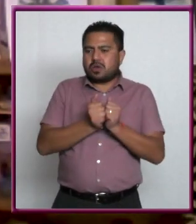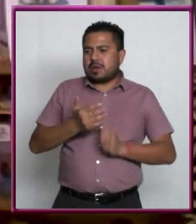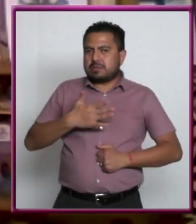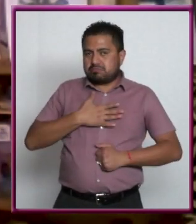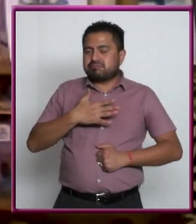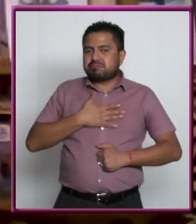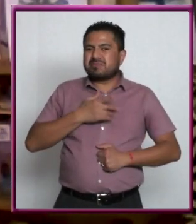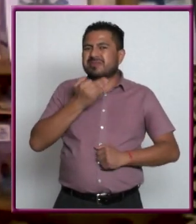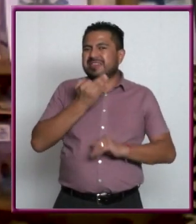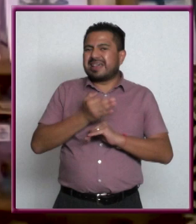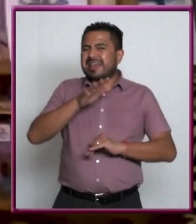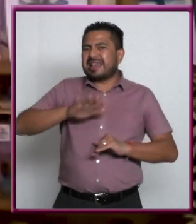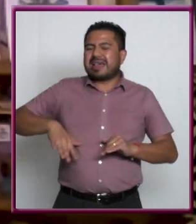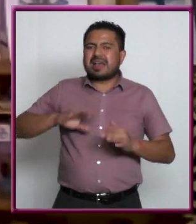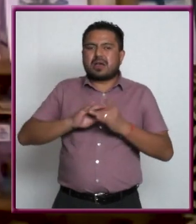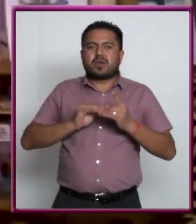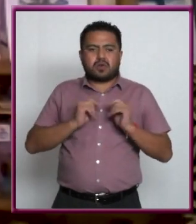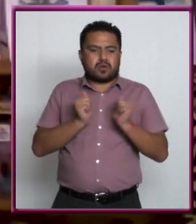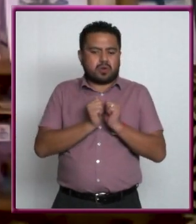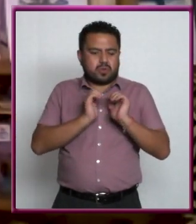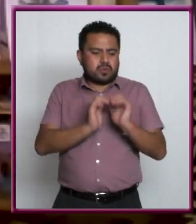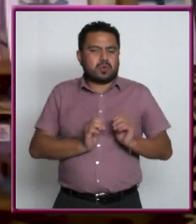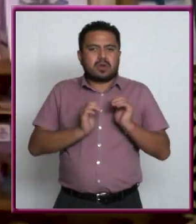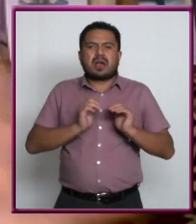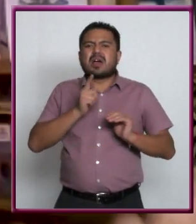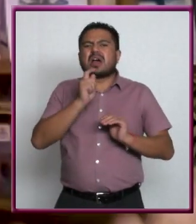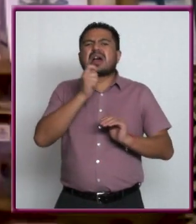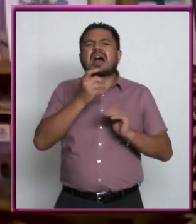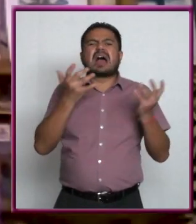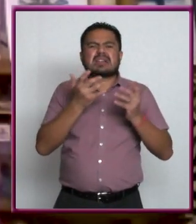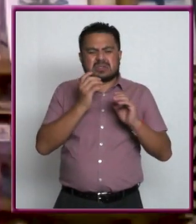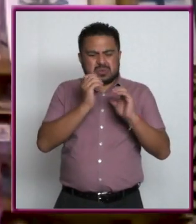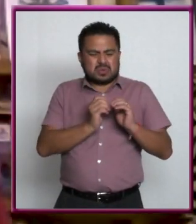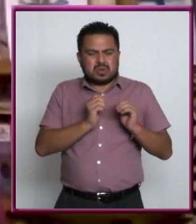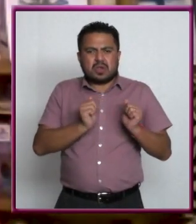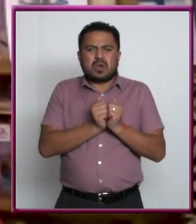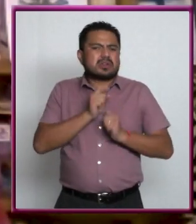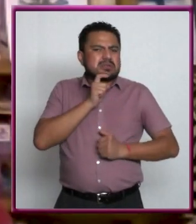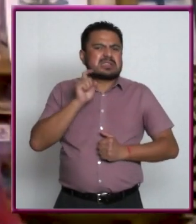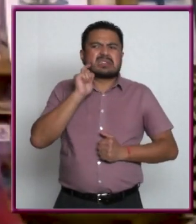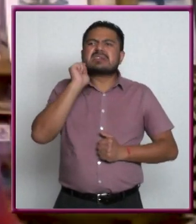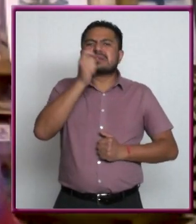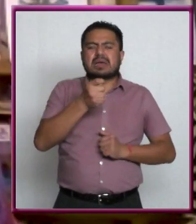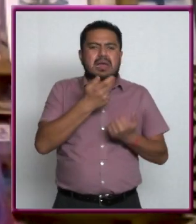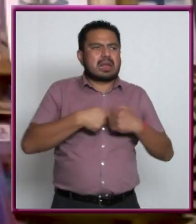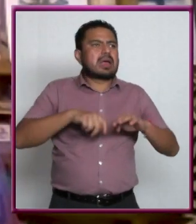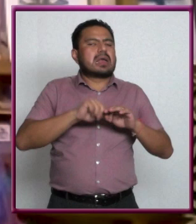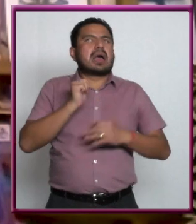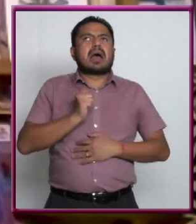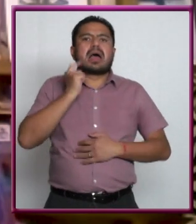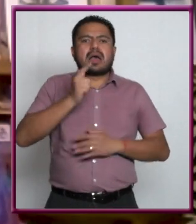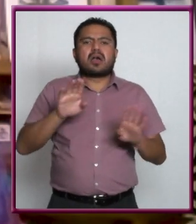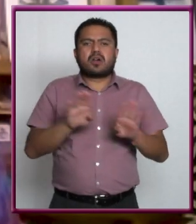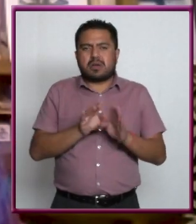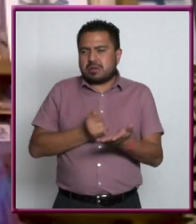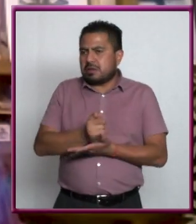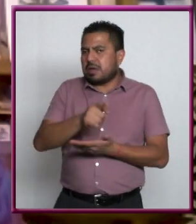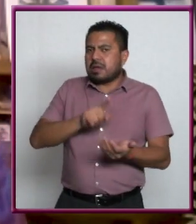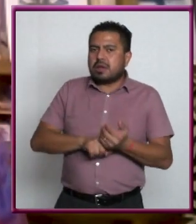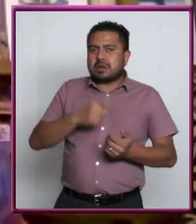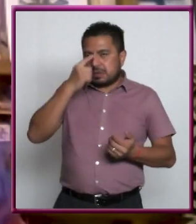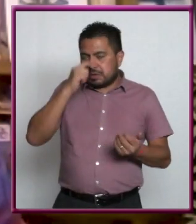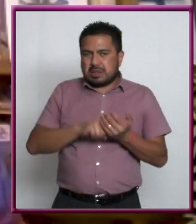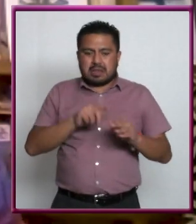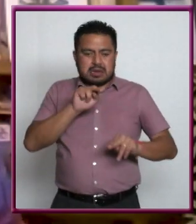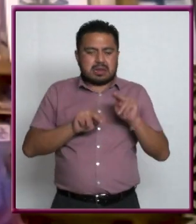por nosotros mismos, como dices, el autocuidado. Ahora, ¿qué es el autocuidado en lo sexual? Eso es también algo importante de definir.